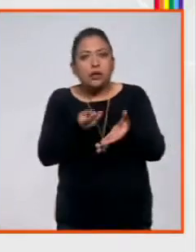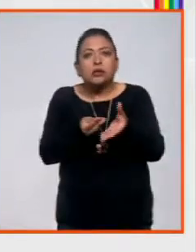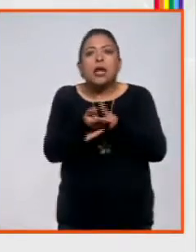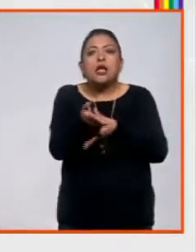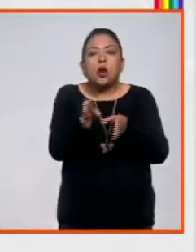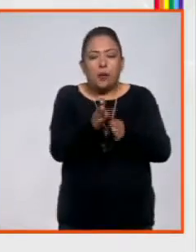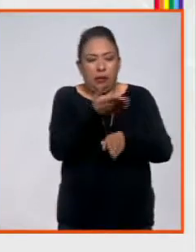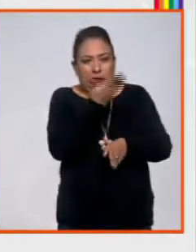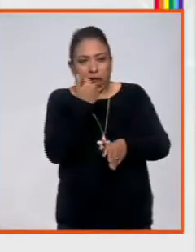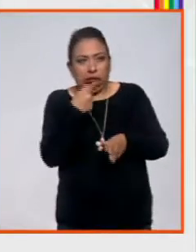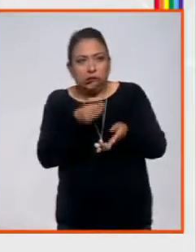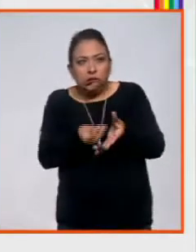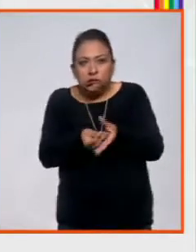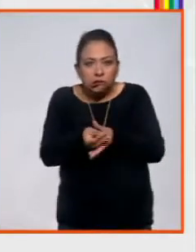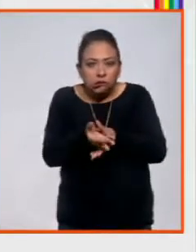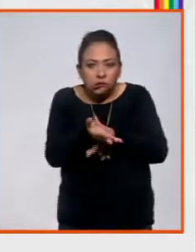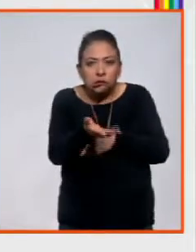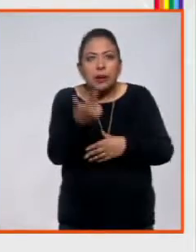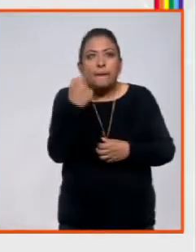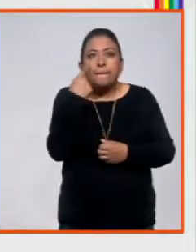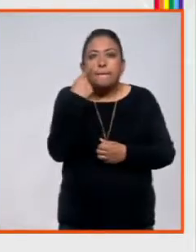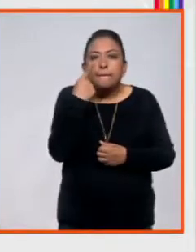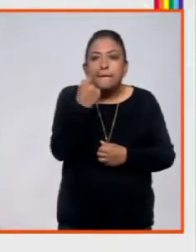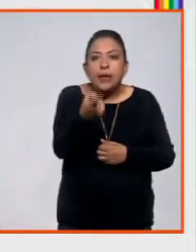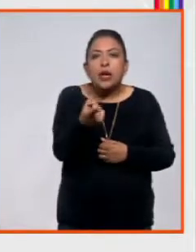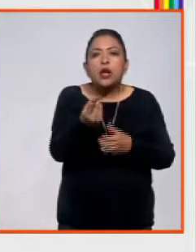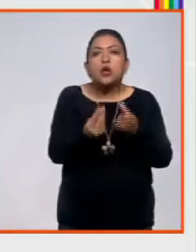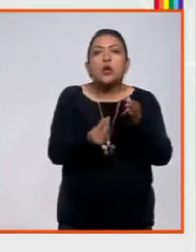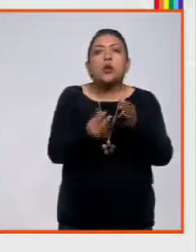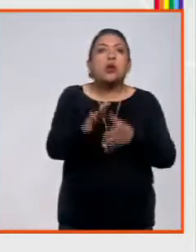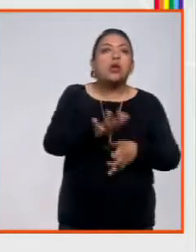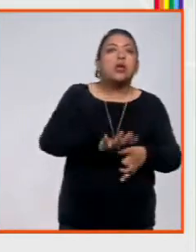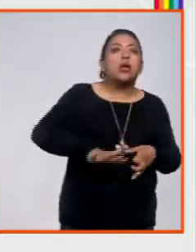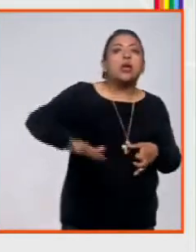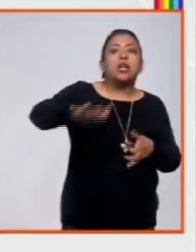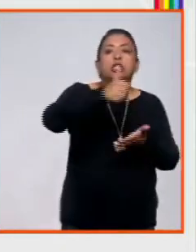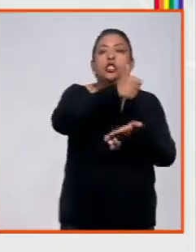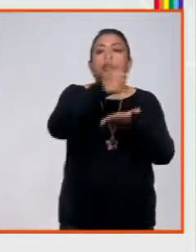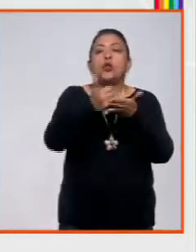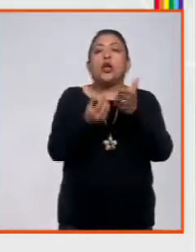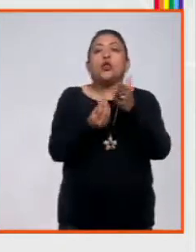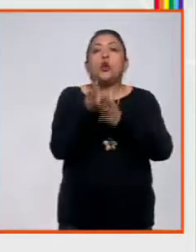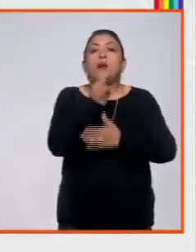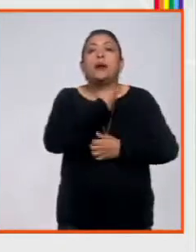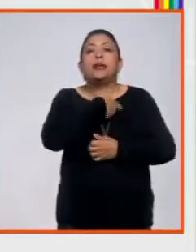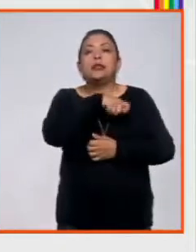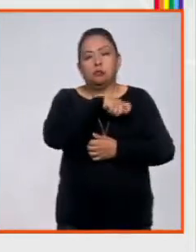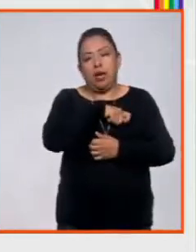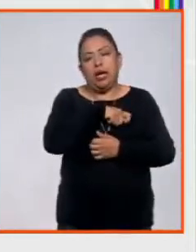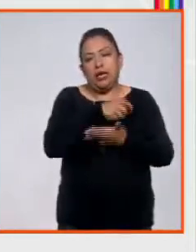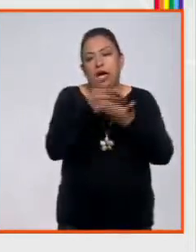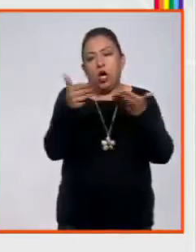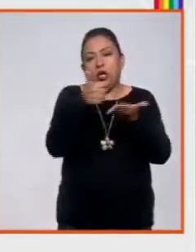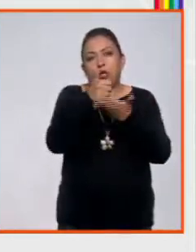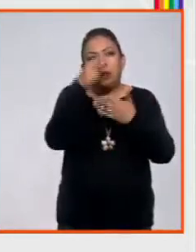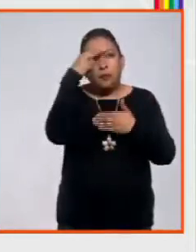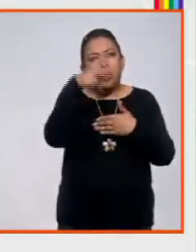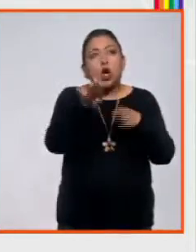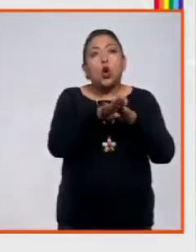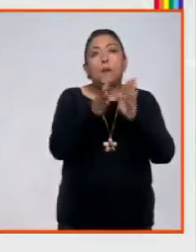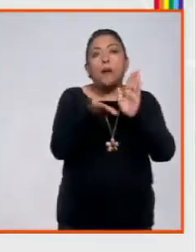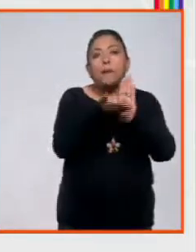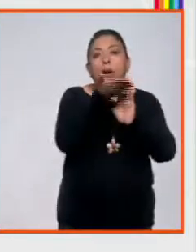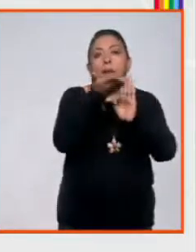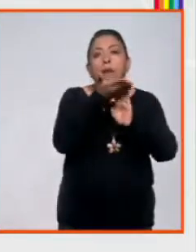claustro y observar en la nueva españa la ciudad de mexico como estaban construyendo la catedral